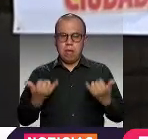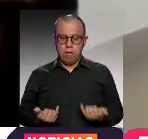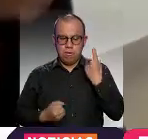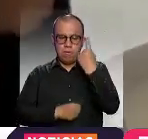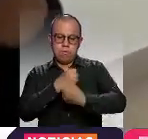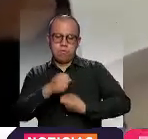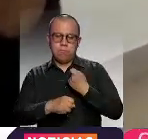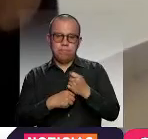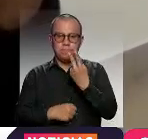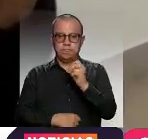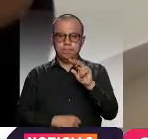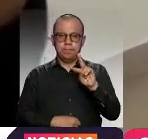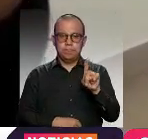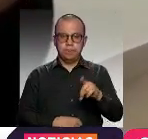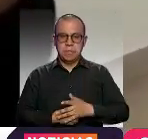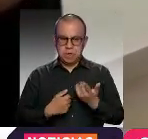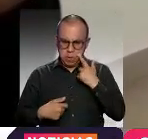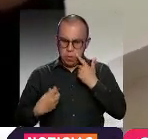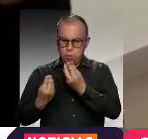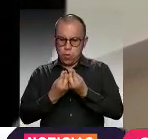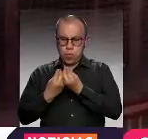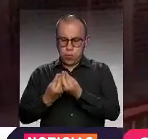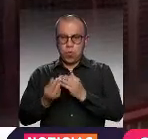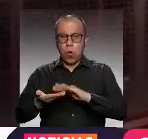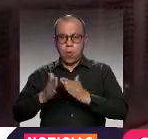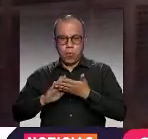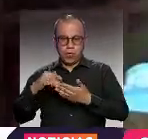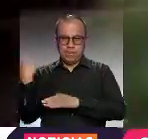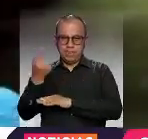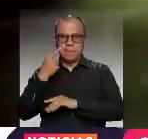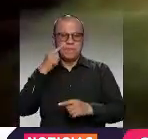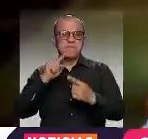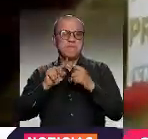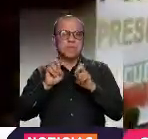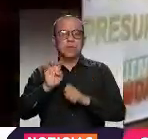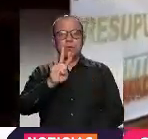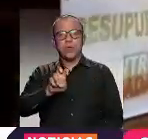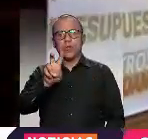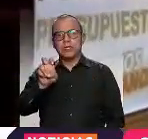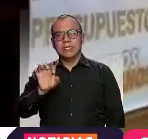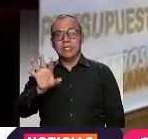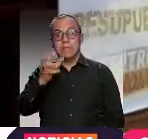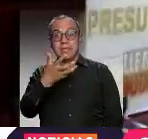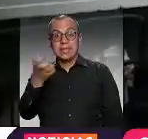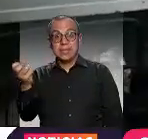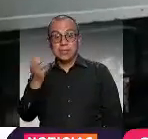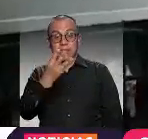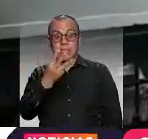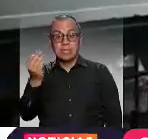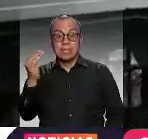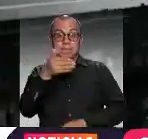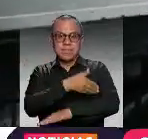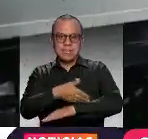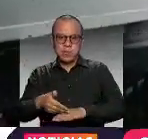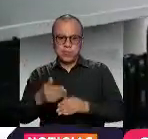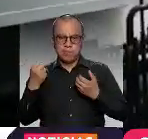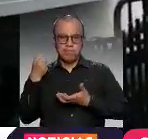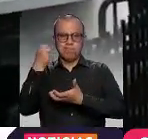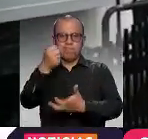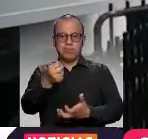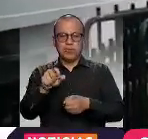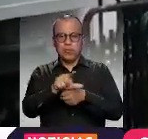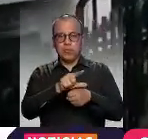próximo año. La comunidad puede presentar propuestas para definir en qué se invertirán 97.533 millones de pesos del presupuesto